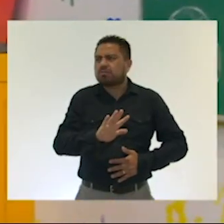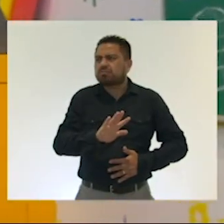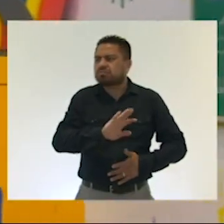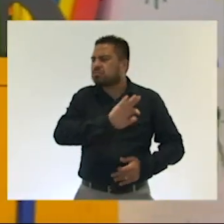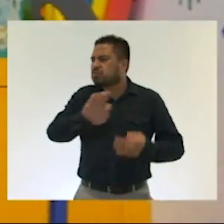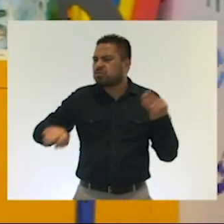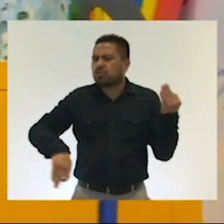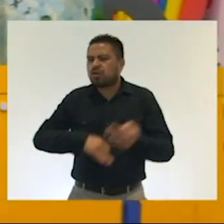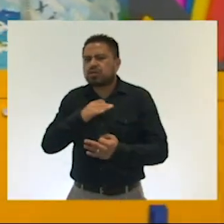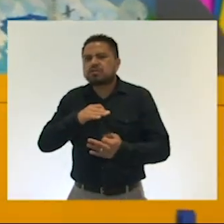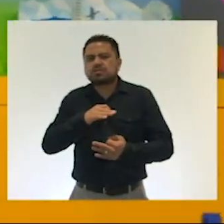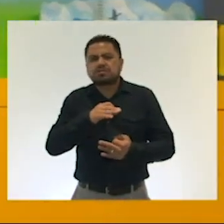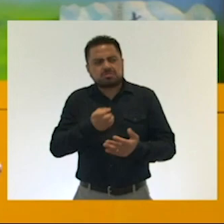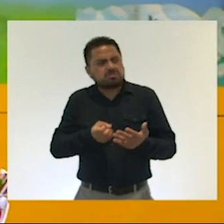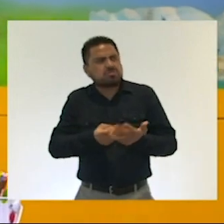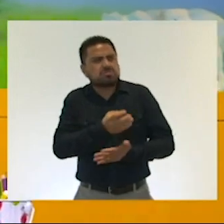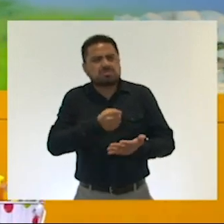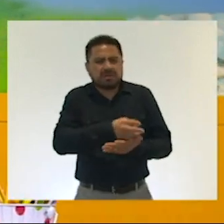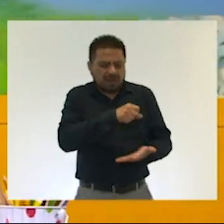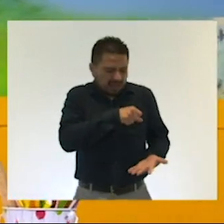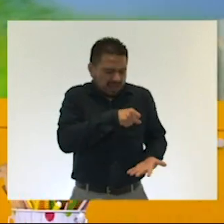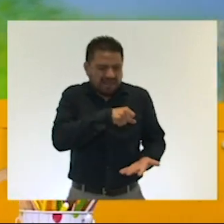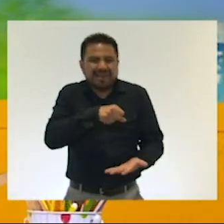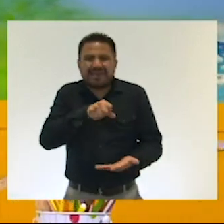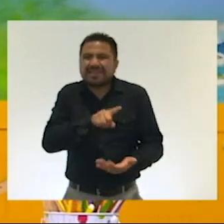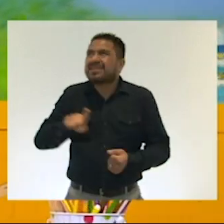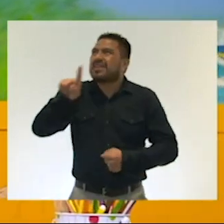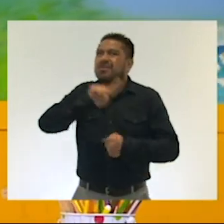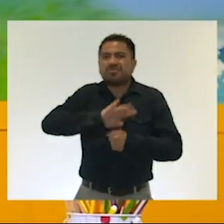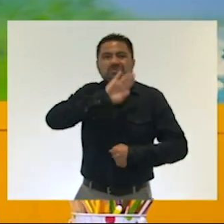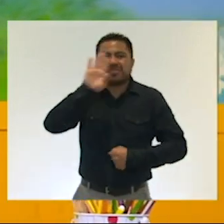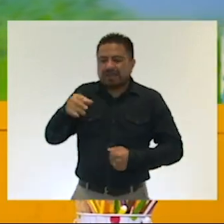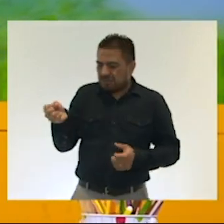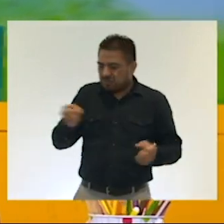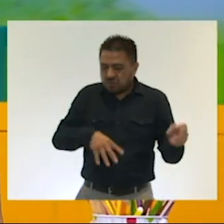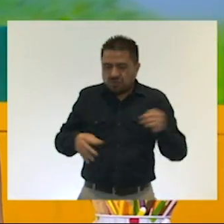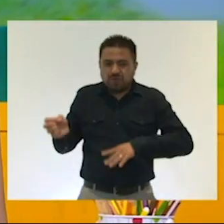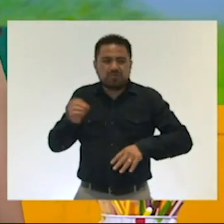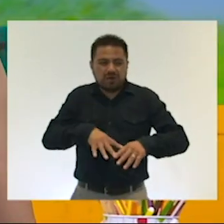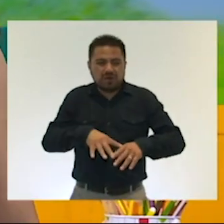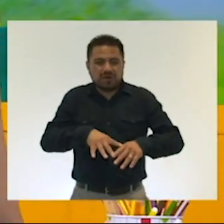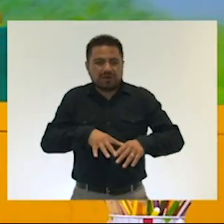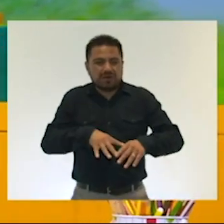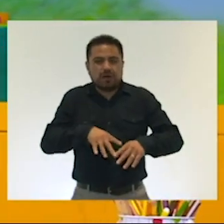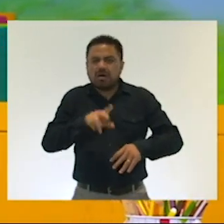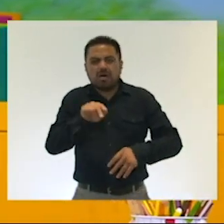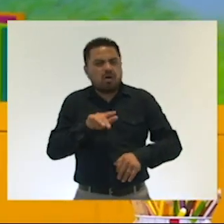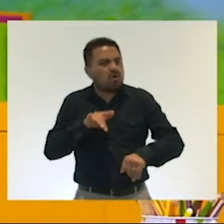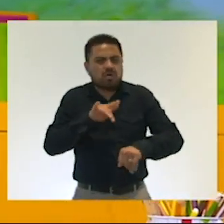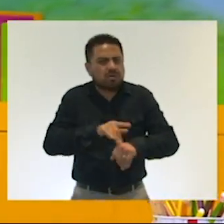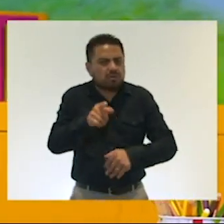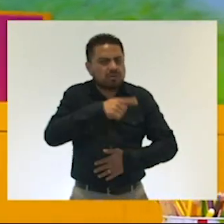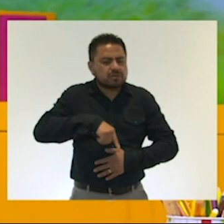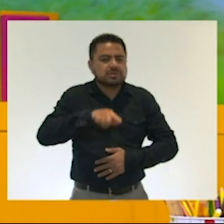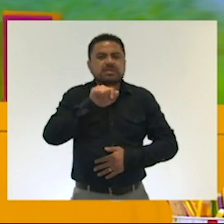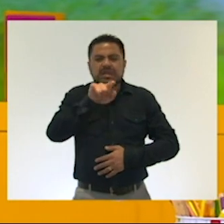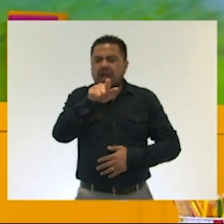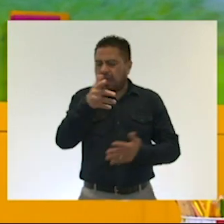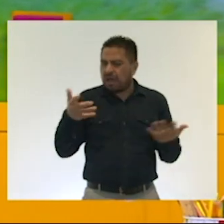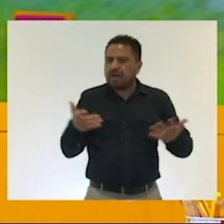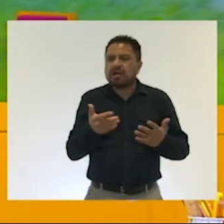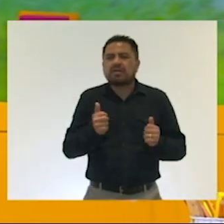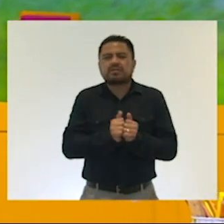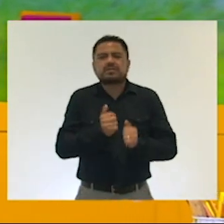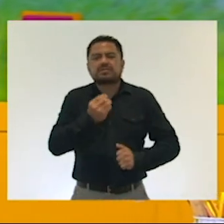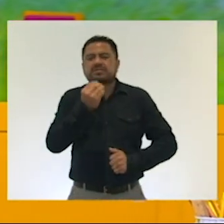han salido a pedir calaverita, ¿verdad? ¿No te tocó? Bueno, no importa. Lo que sí has hecho es comer